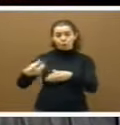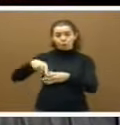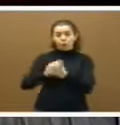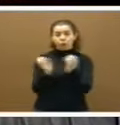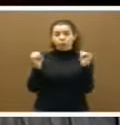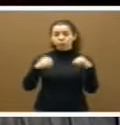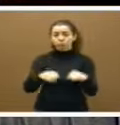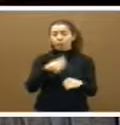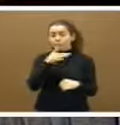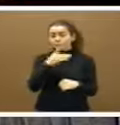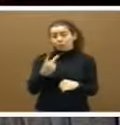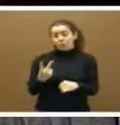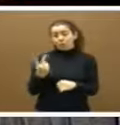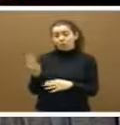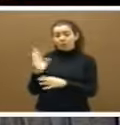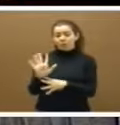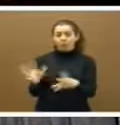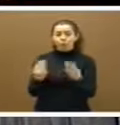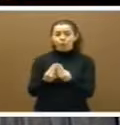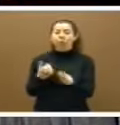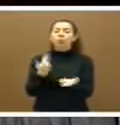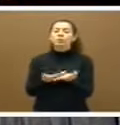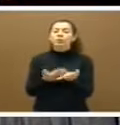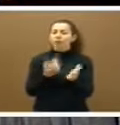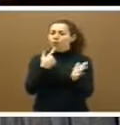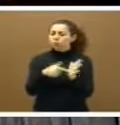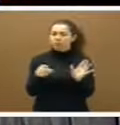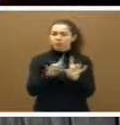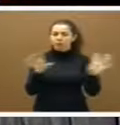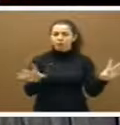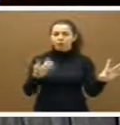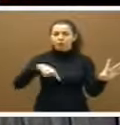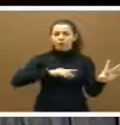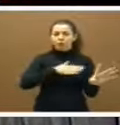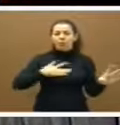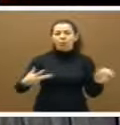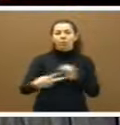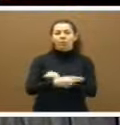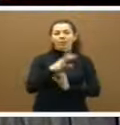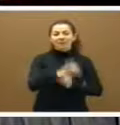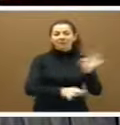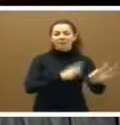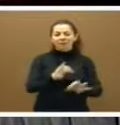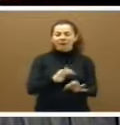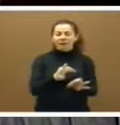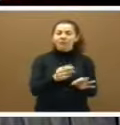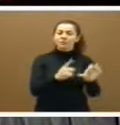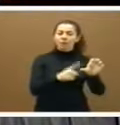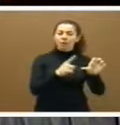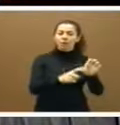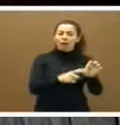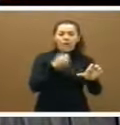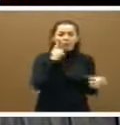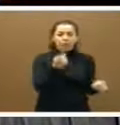conjunta. Y, como decimos en la justificación, lo que pretendemos es evitar que la Asamblea de Extremadura pierda capacidad de control y seguimiento de la ley de